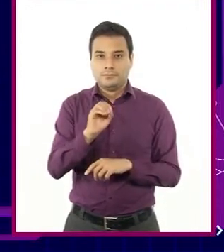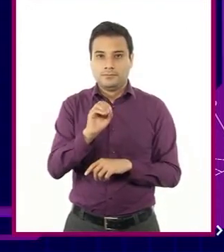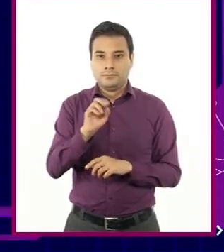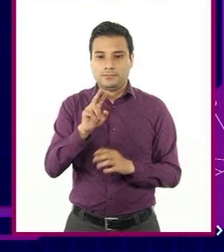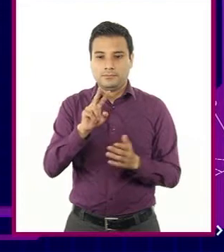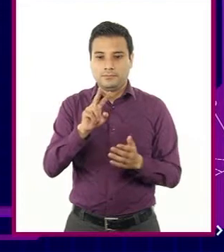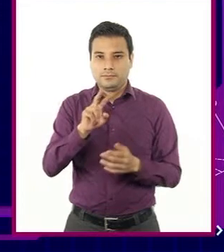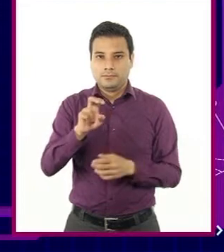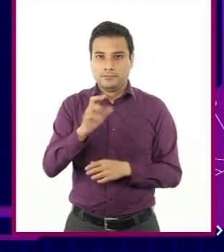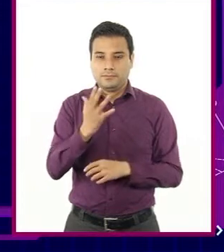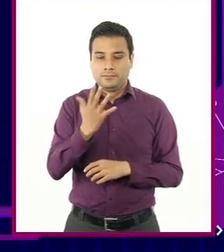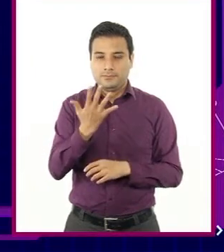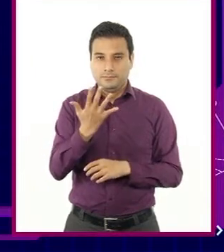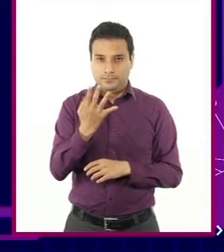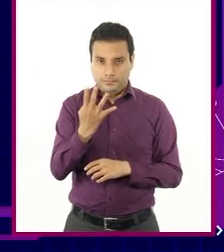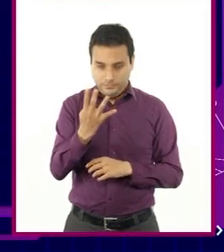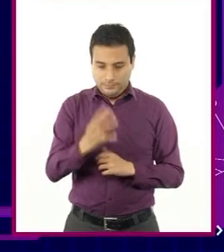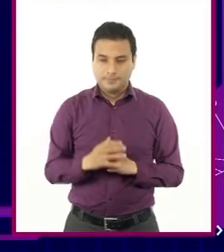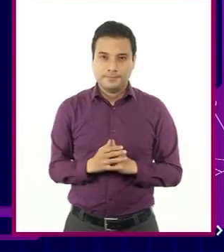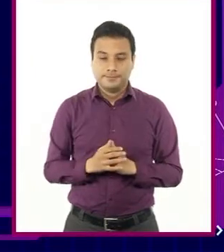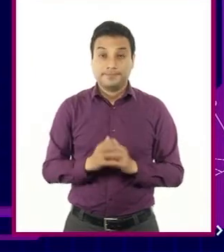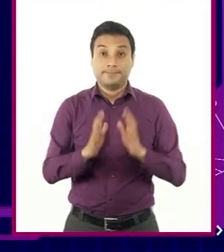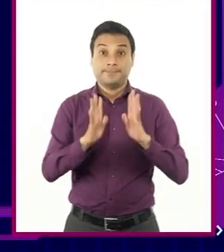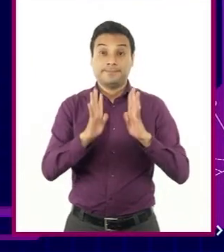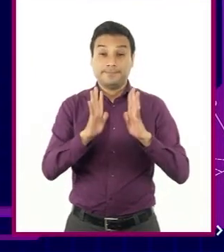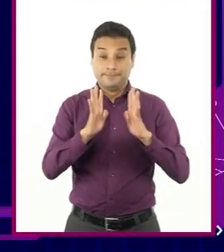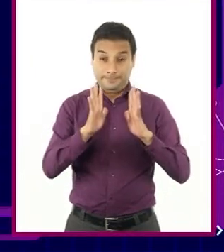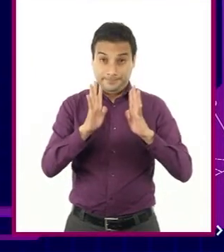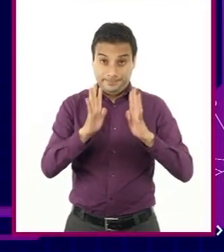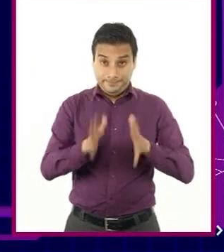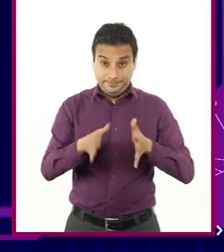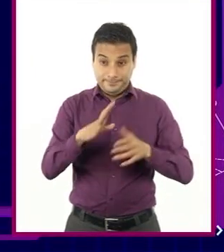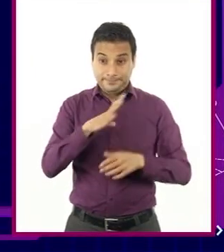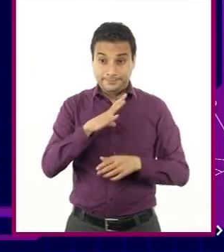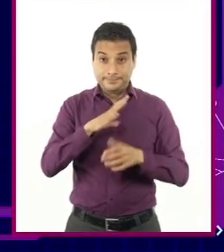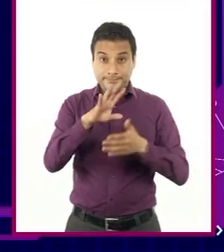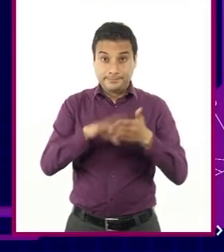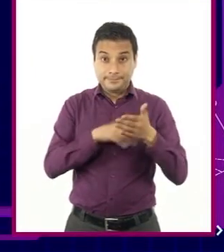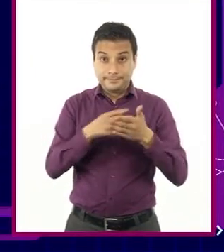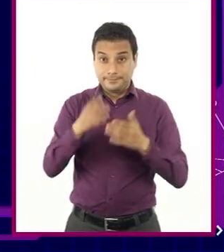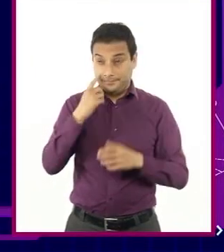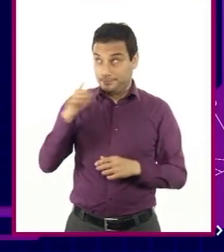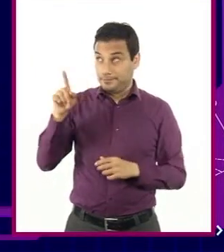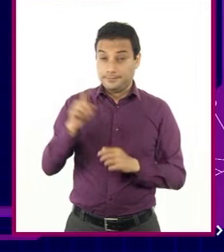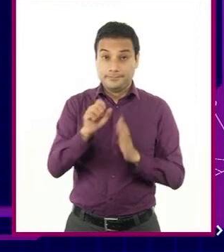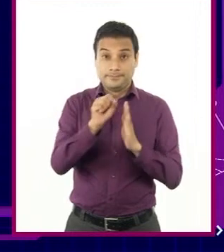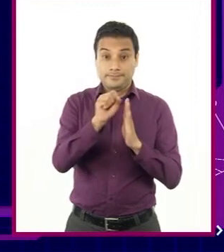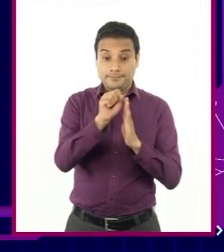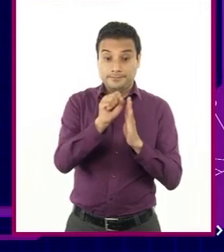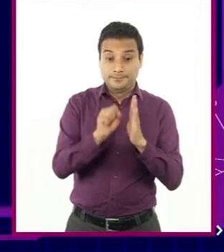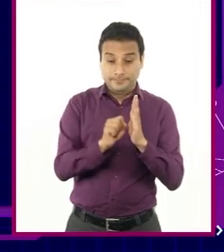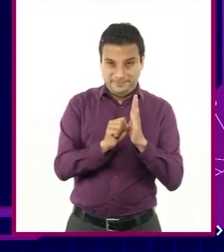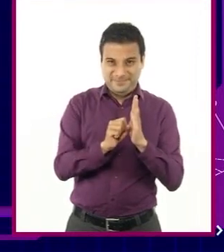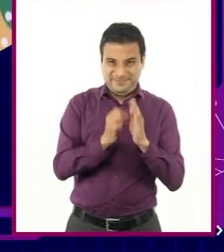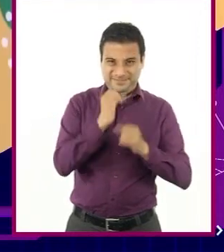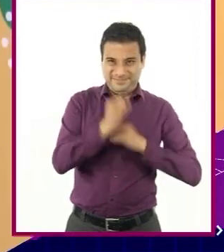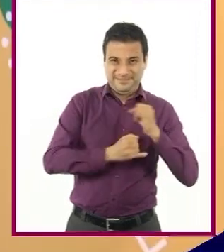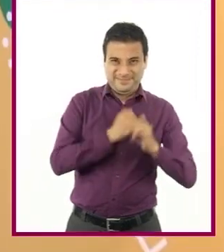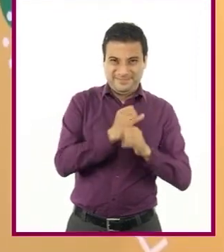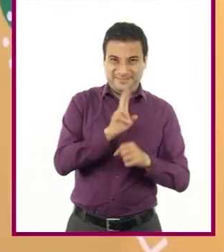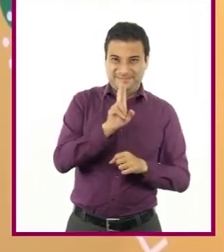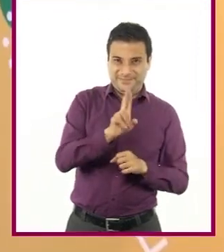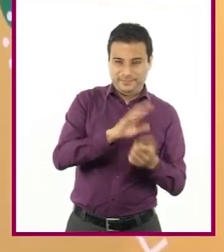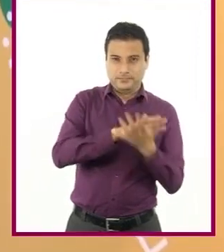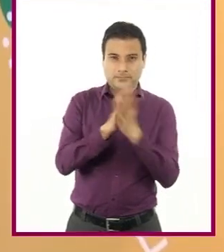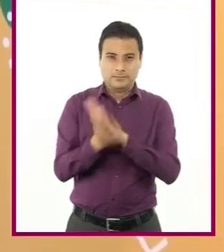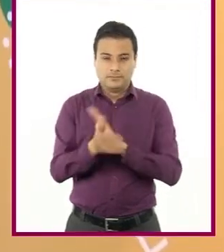0.0254. Ahora tenemos nuestra tabla de conversiones del Sistema Internacional de Unidades al sistema inglés. Y de esta